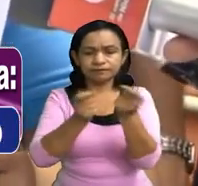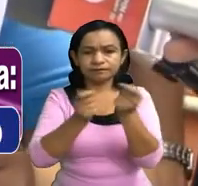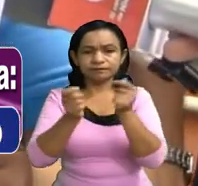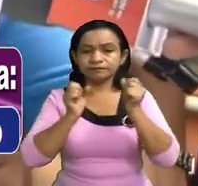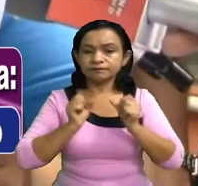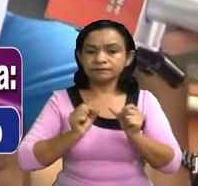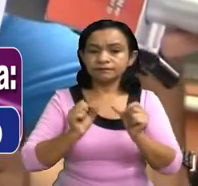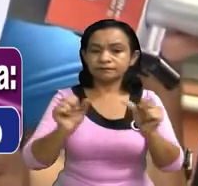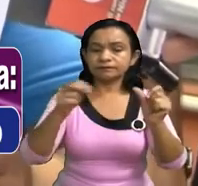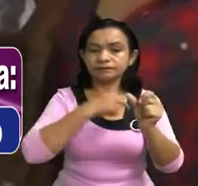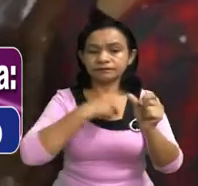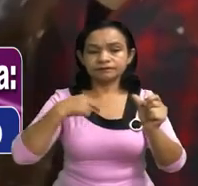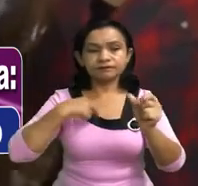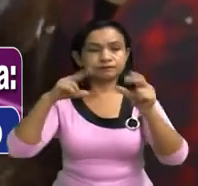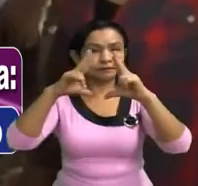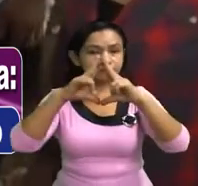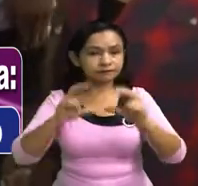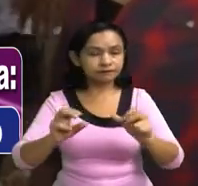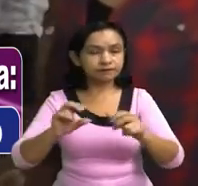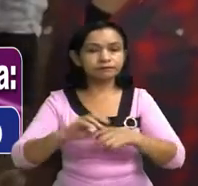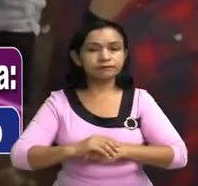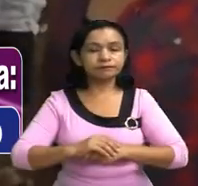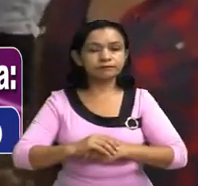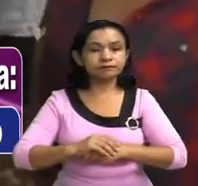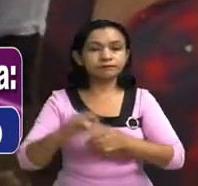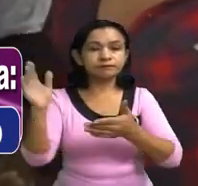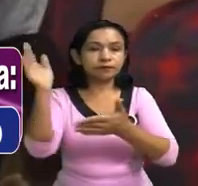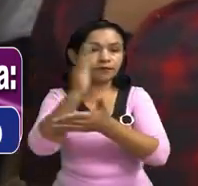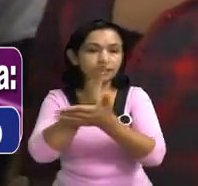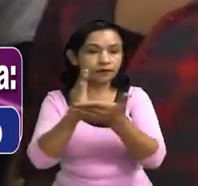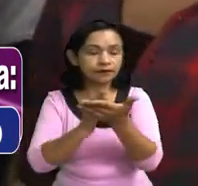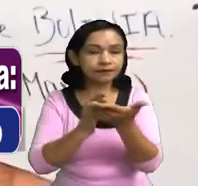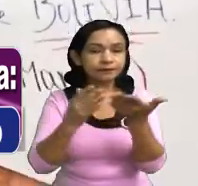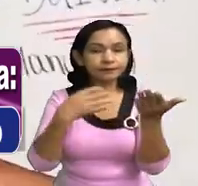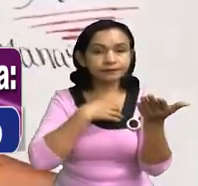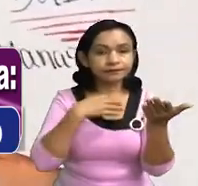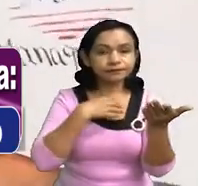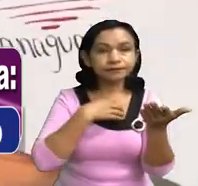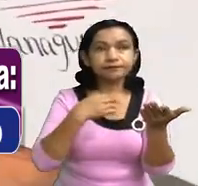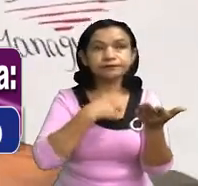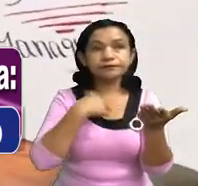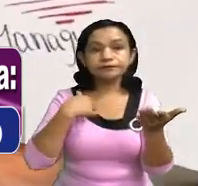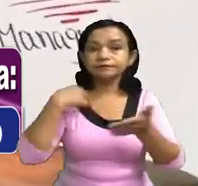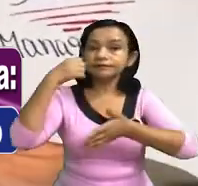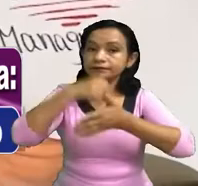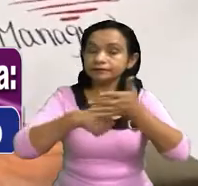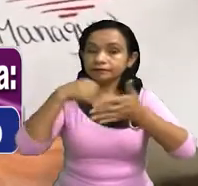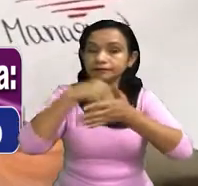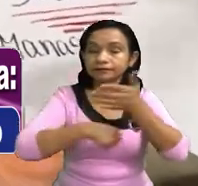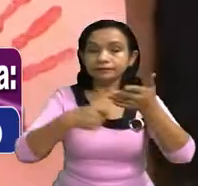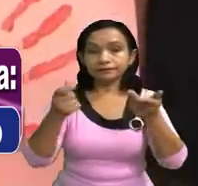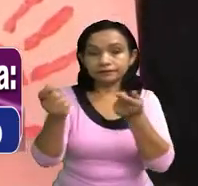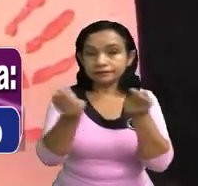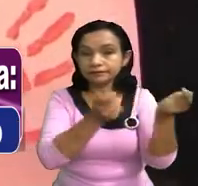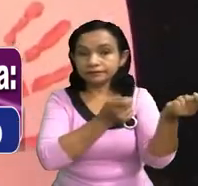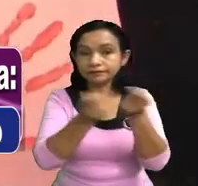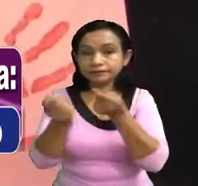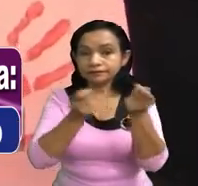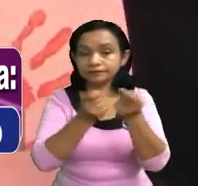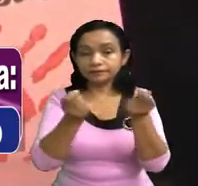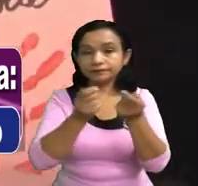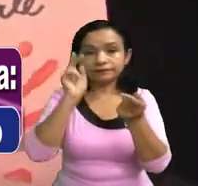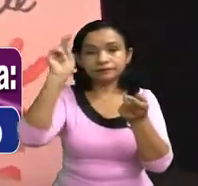siguen manipulando en el país. Y es que desde que algunos clérigos católicos dedicaran sus esfuerzos a la manipulación religiosa con